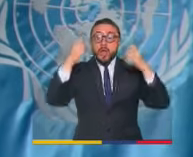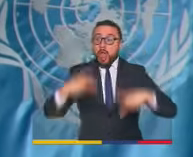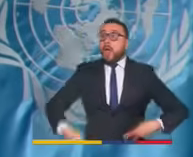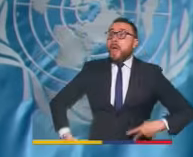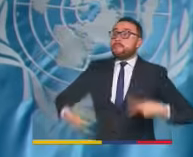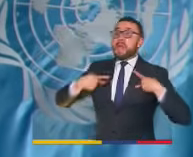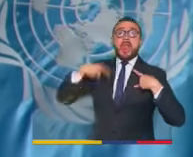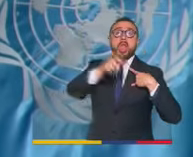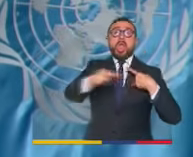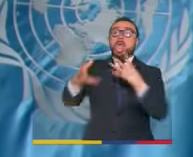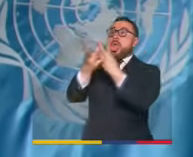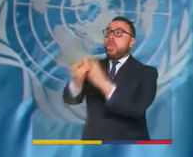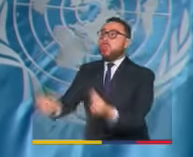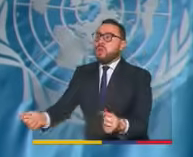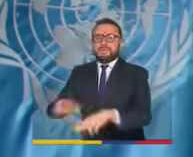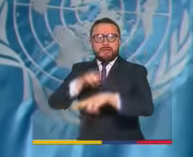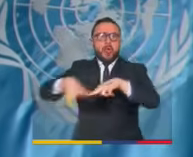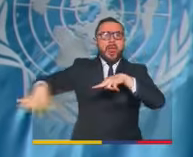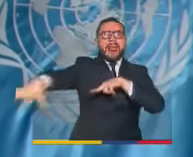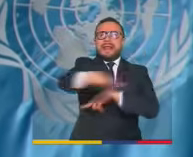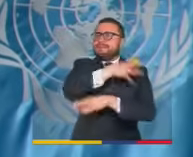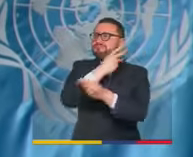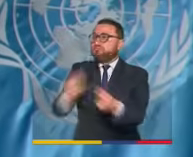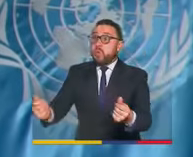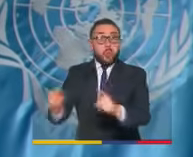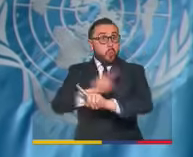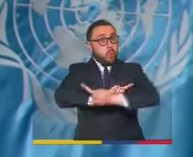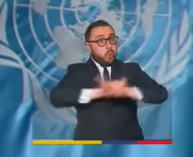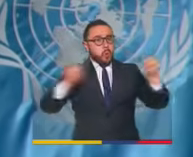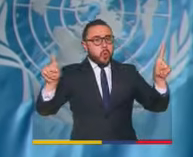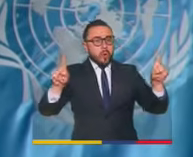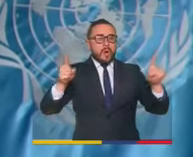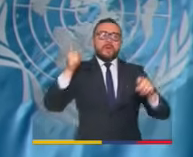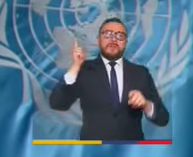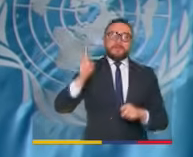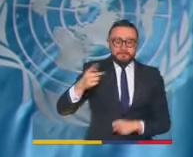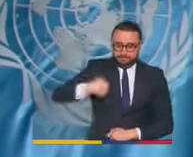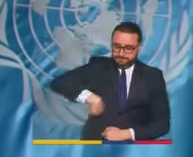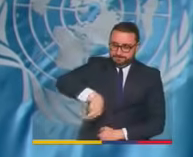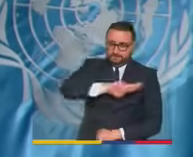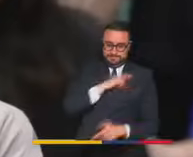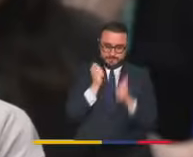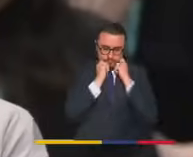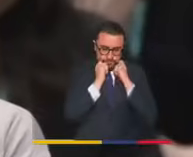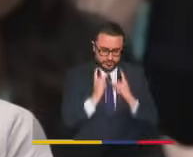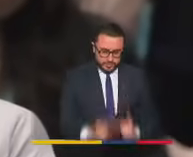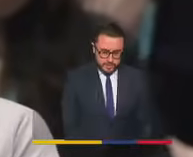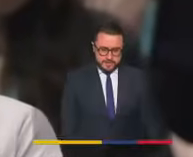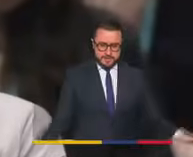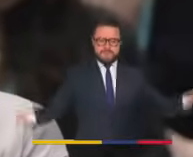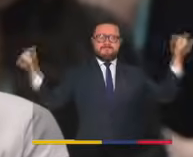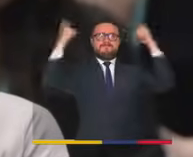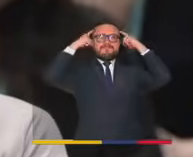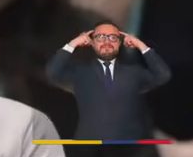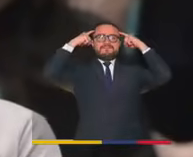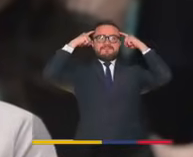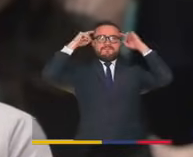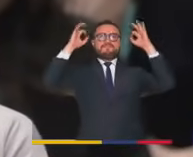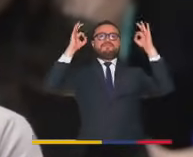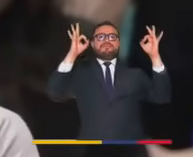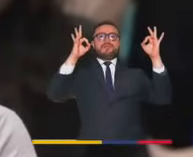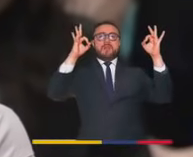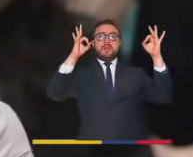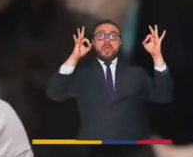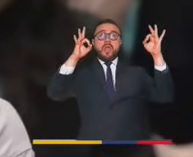destruirla. Por ser la vida inteligente, nosotros, y no la inteligencia